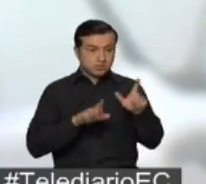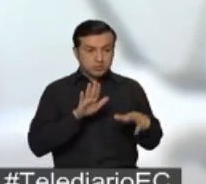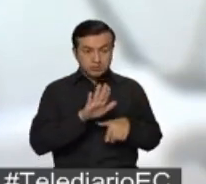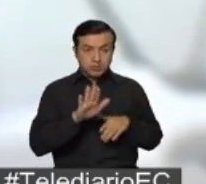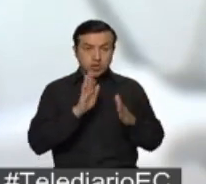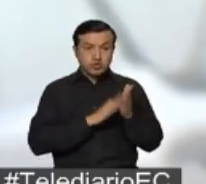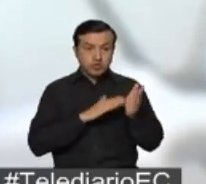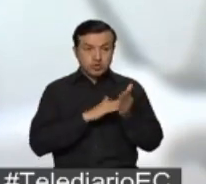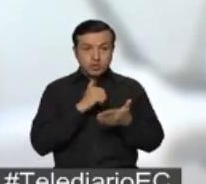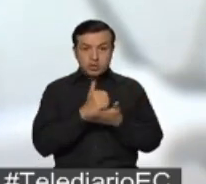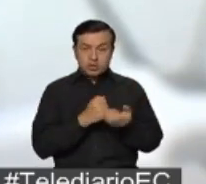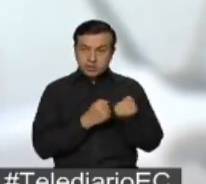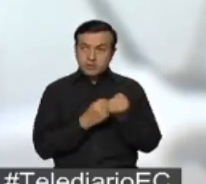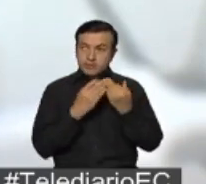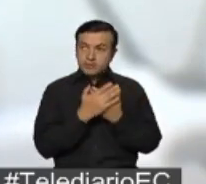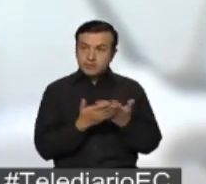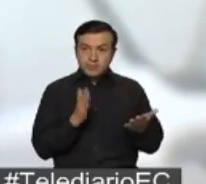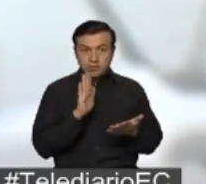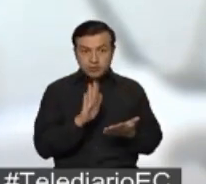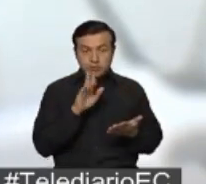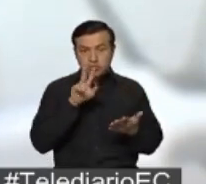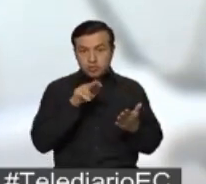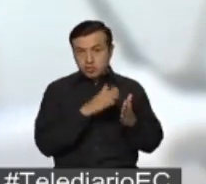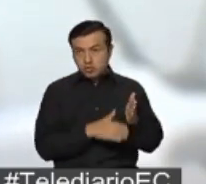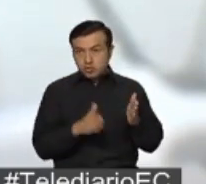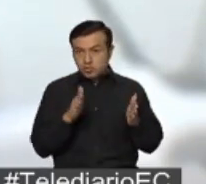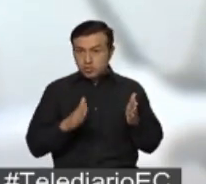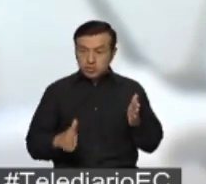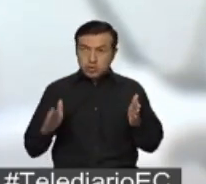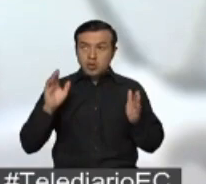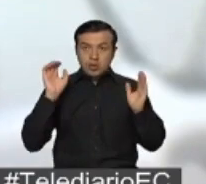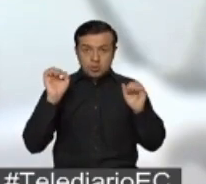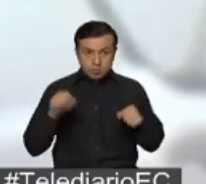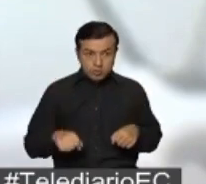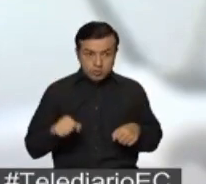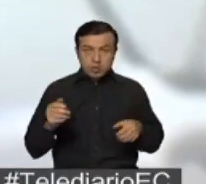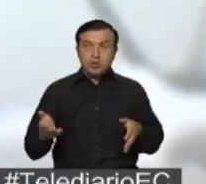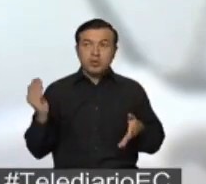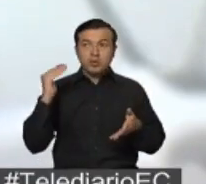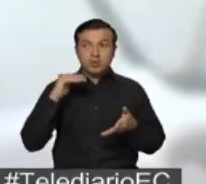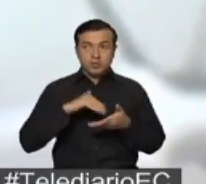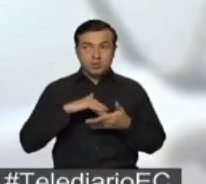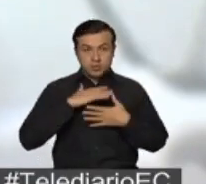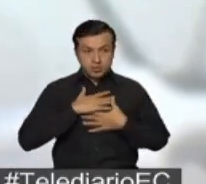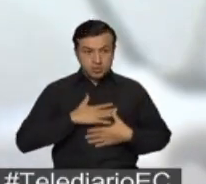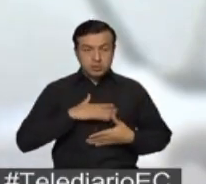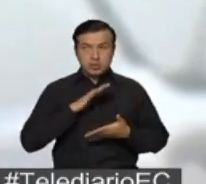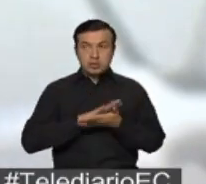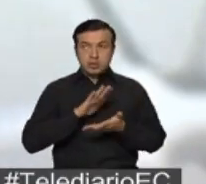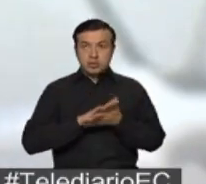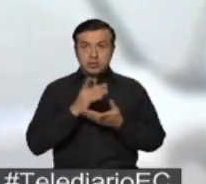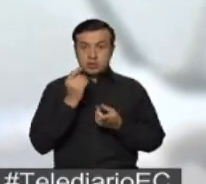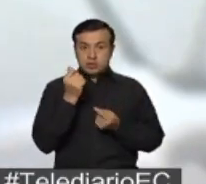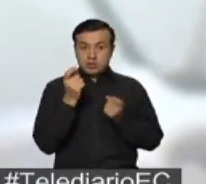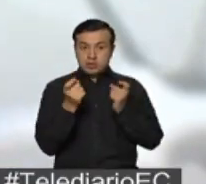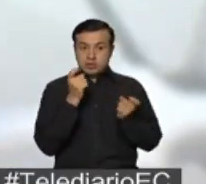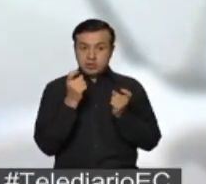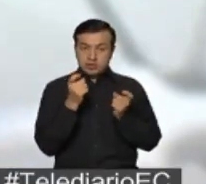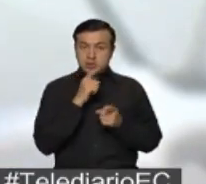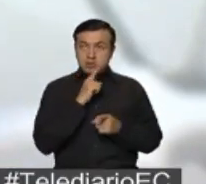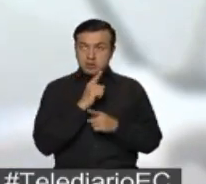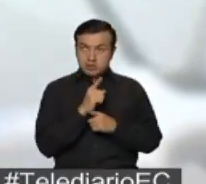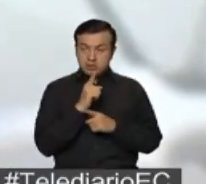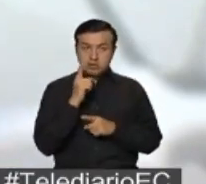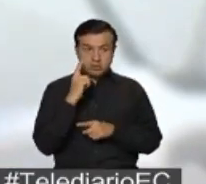socios de las cooperativas para que tengan estos dos meses para que puedan pero exigen arse y manejar su liquidez ya esa es